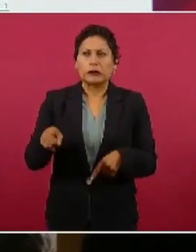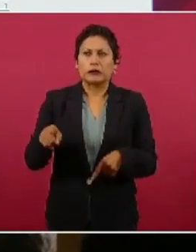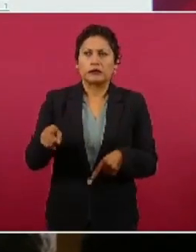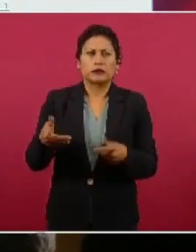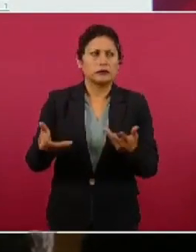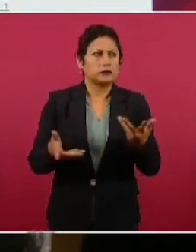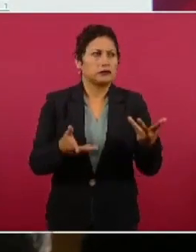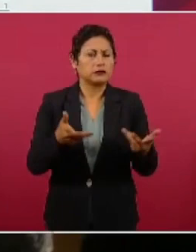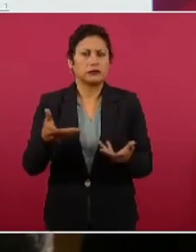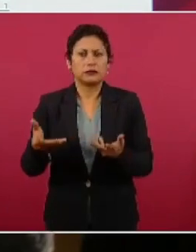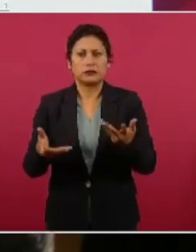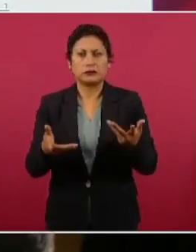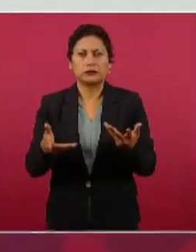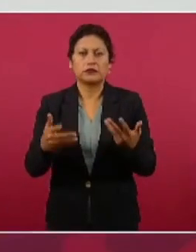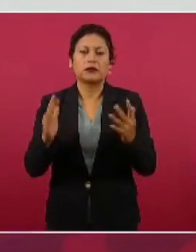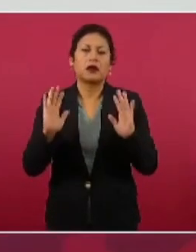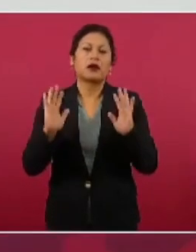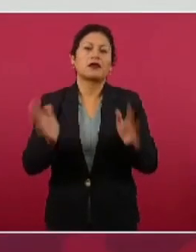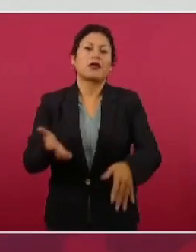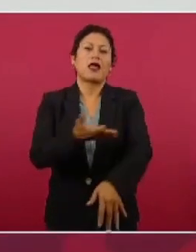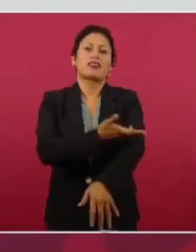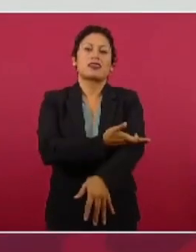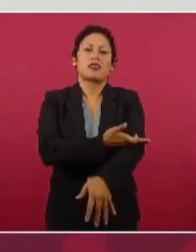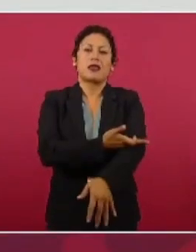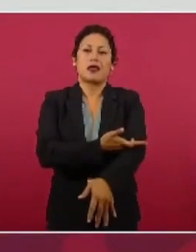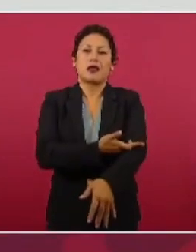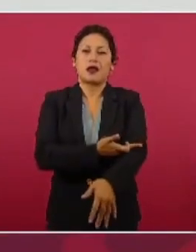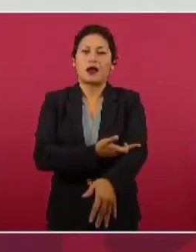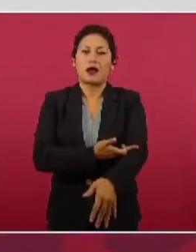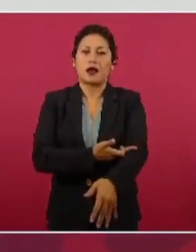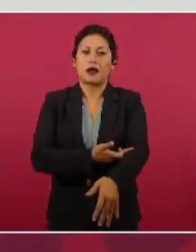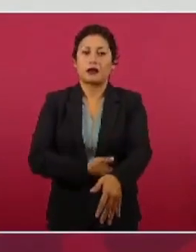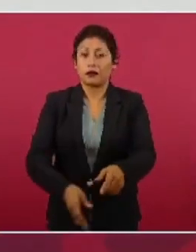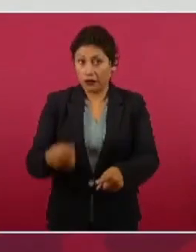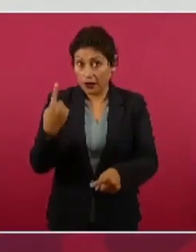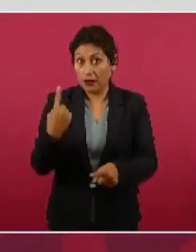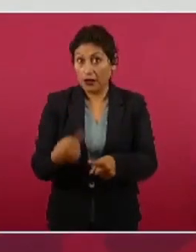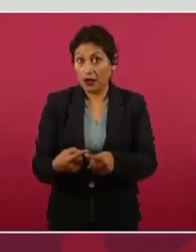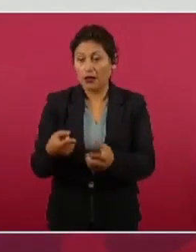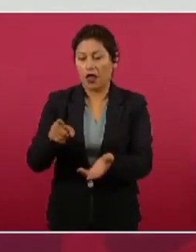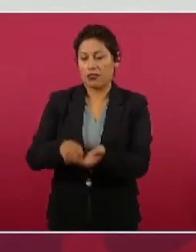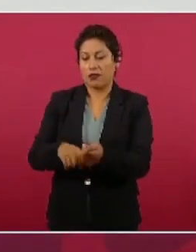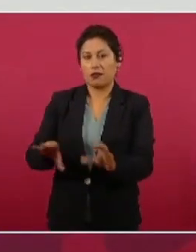Me refiero al bloque conservador del Congreso,